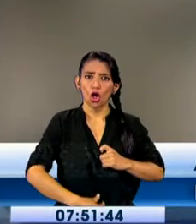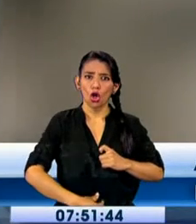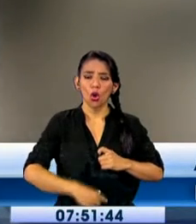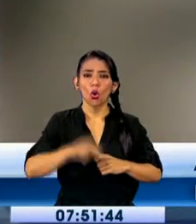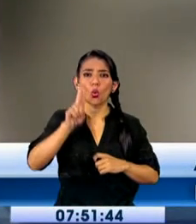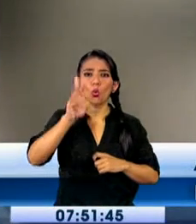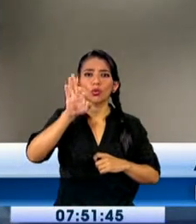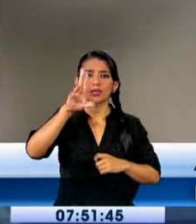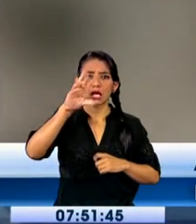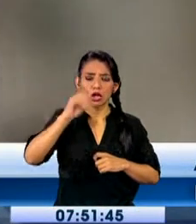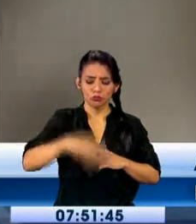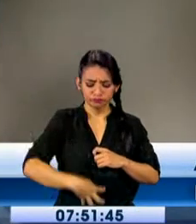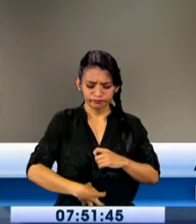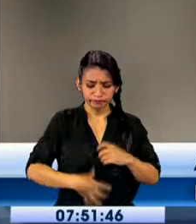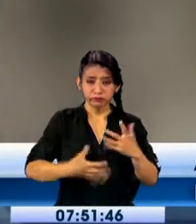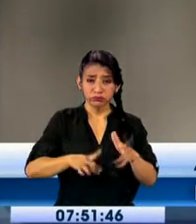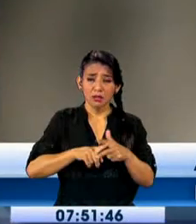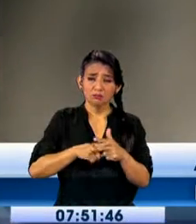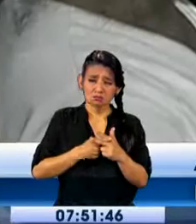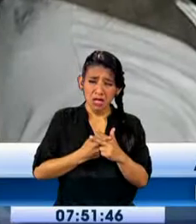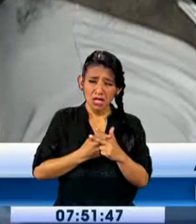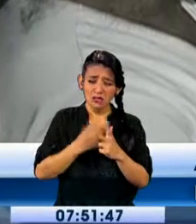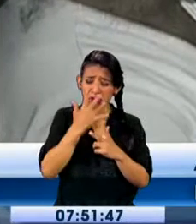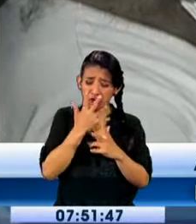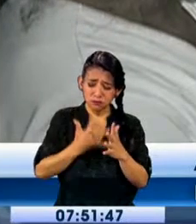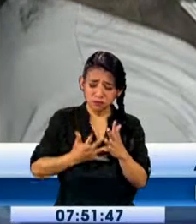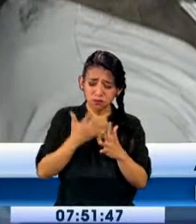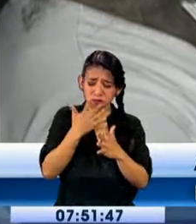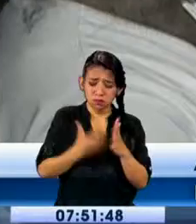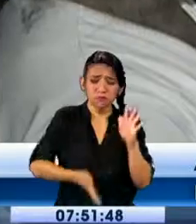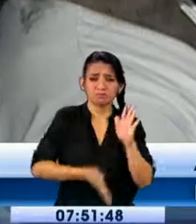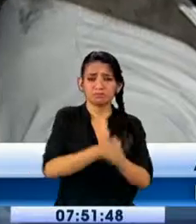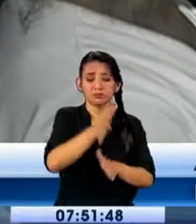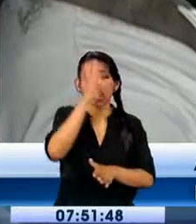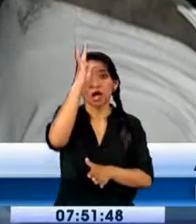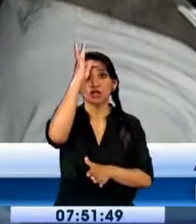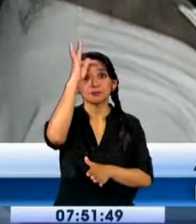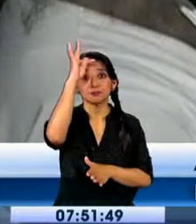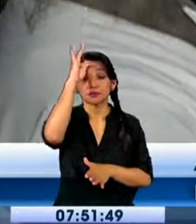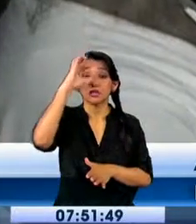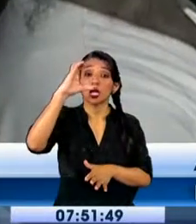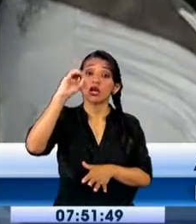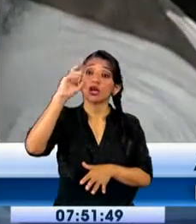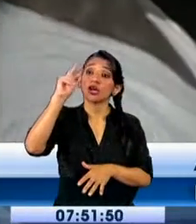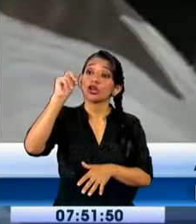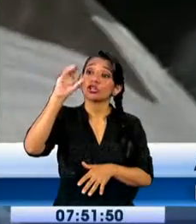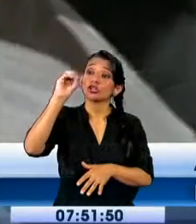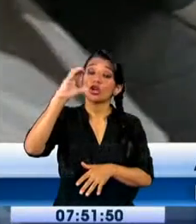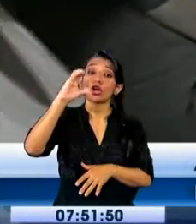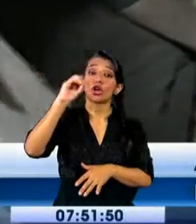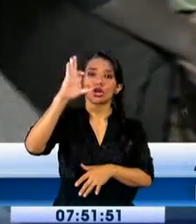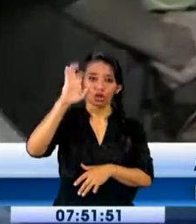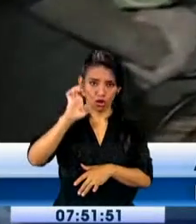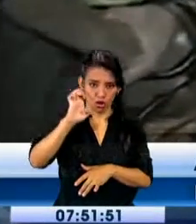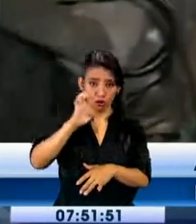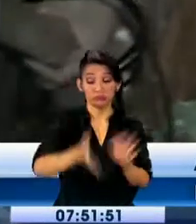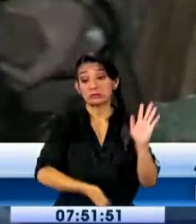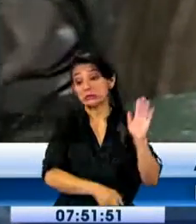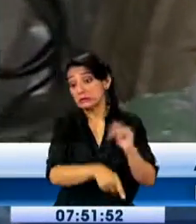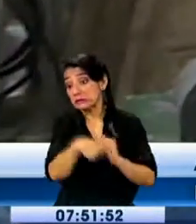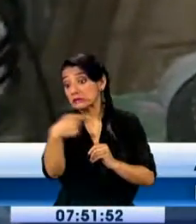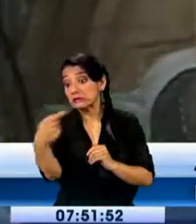ya comencé con hemorragias, todo eso, me llevaron al hospital de Conocoto. De Conocoto me mandaron